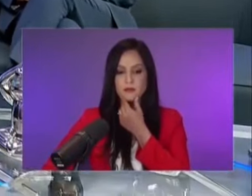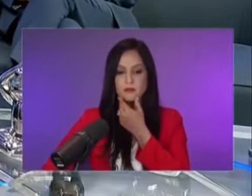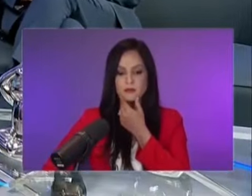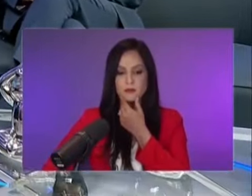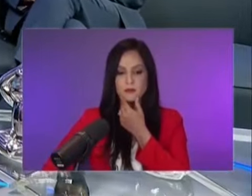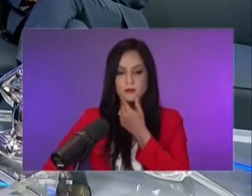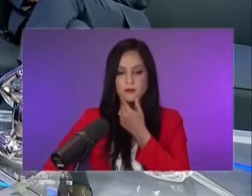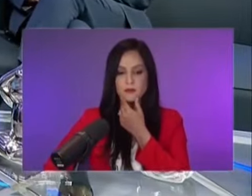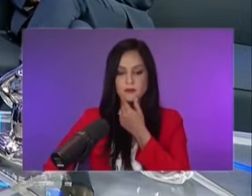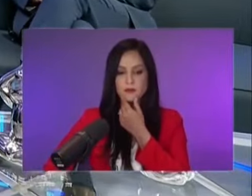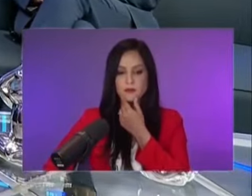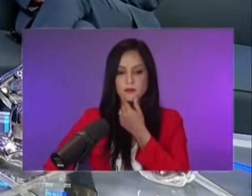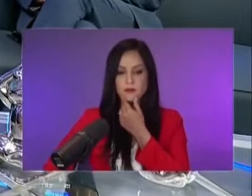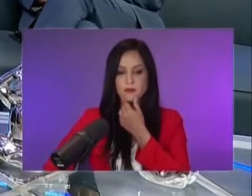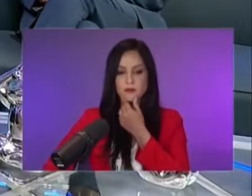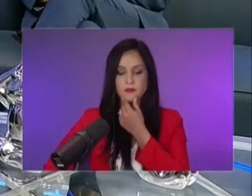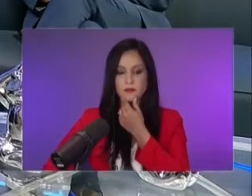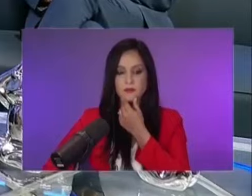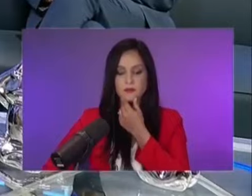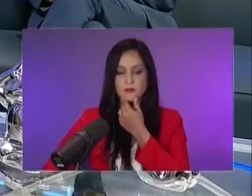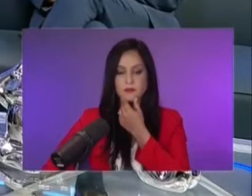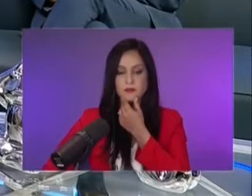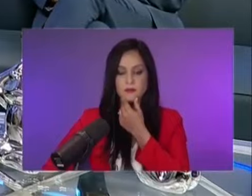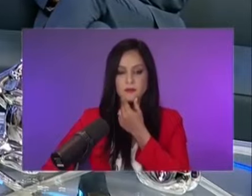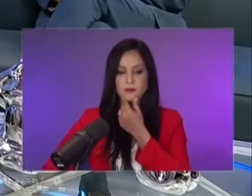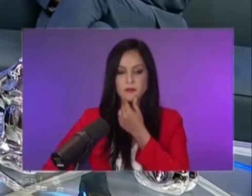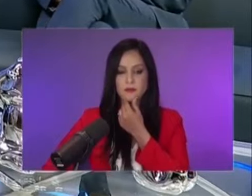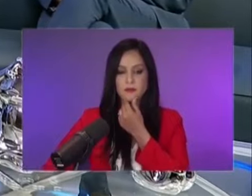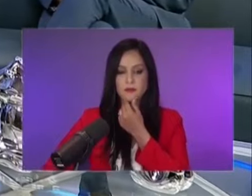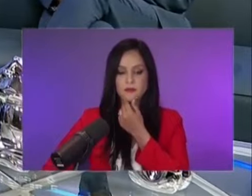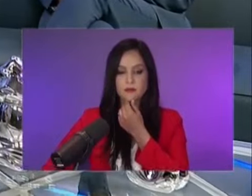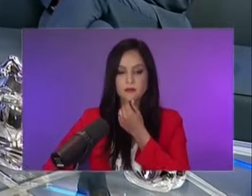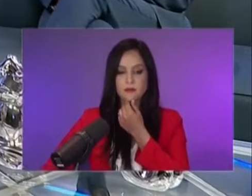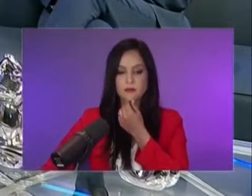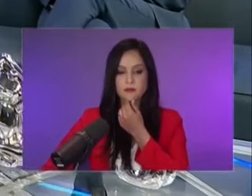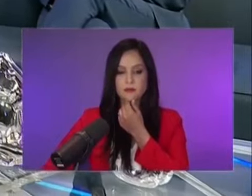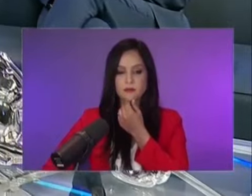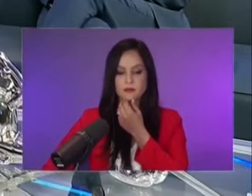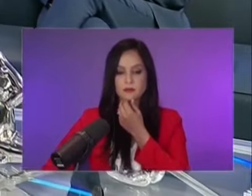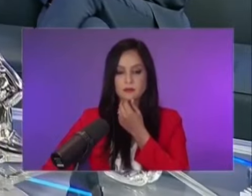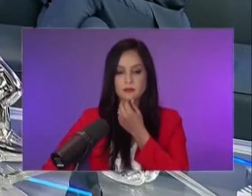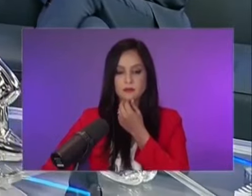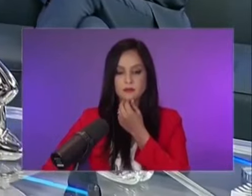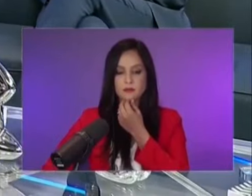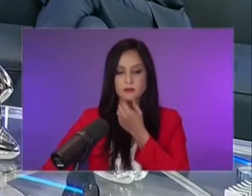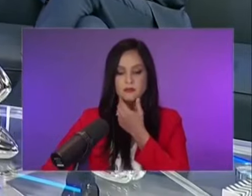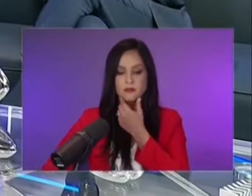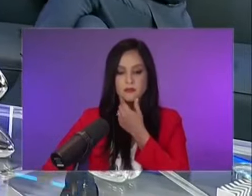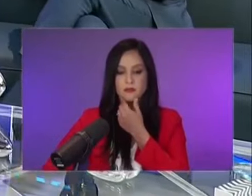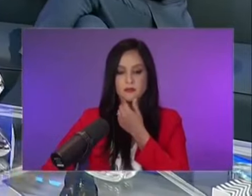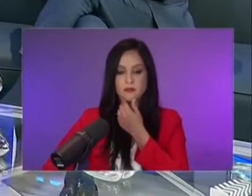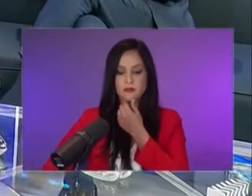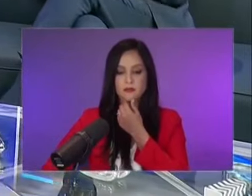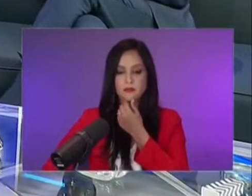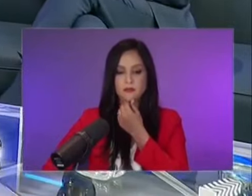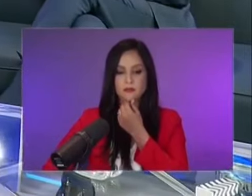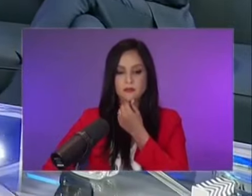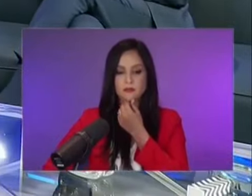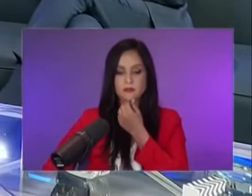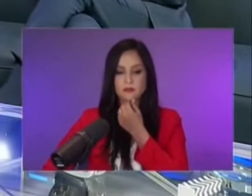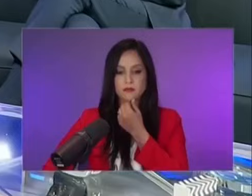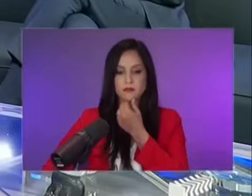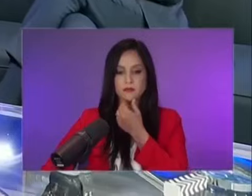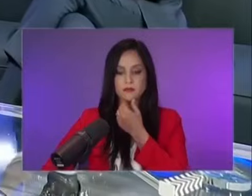a través de una mina Estatal de estos minerales que nos coloquen a nosotros entre los ojos del mundo extrayendo estos minerales tan importantes Mira buen